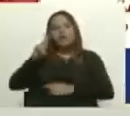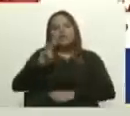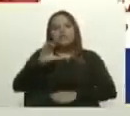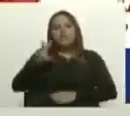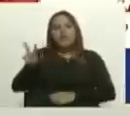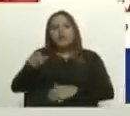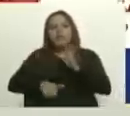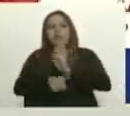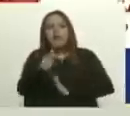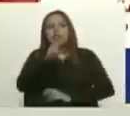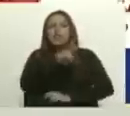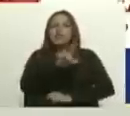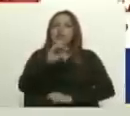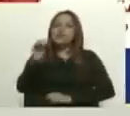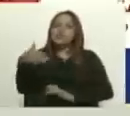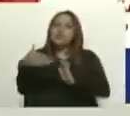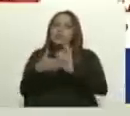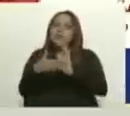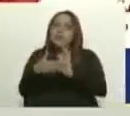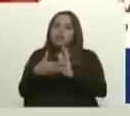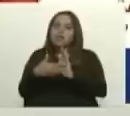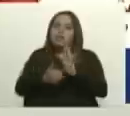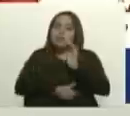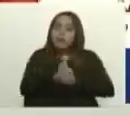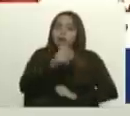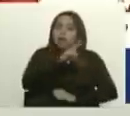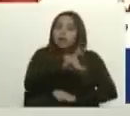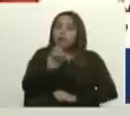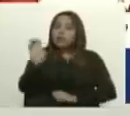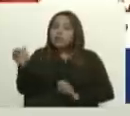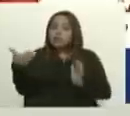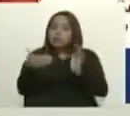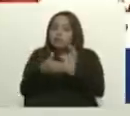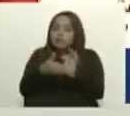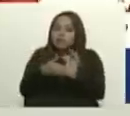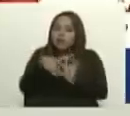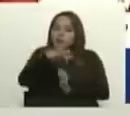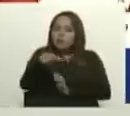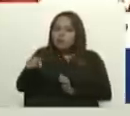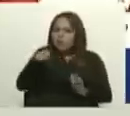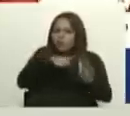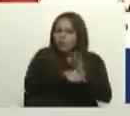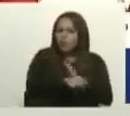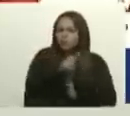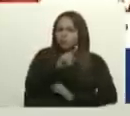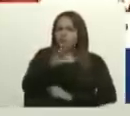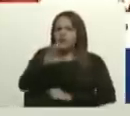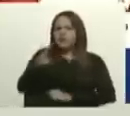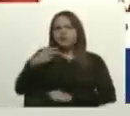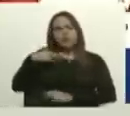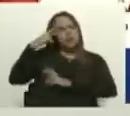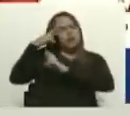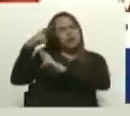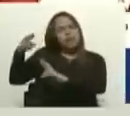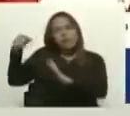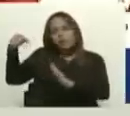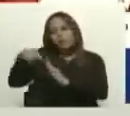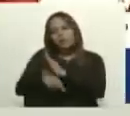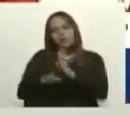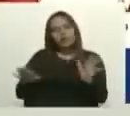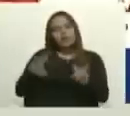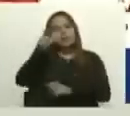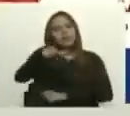más de 200.000, ¿verdad? Me dice. Más de 200.000. Yo respeto profundamente a los que